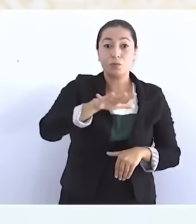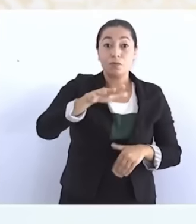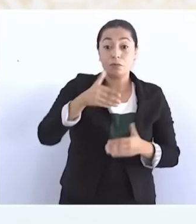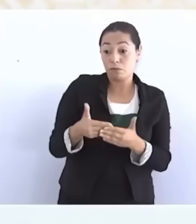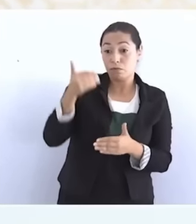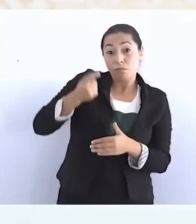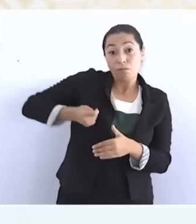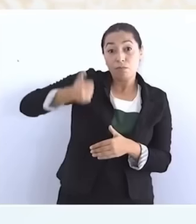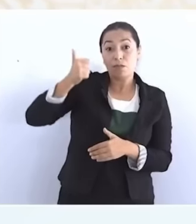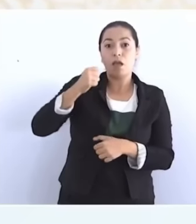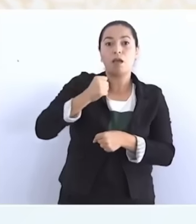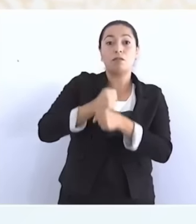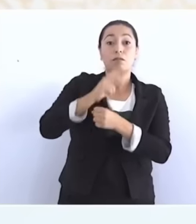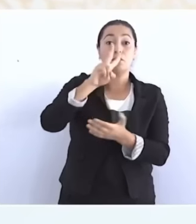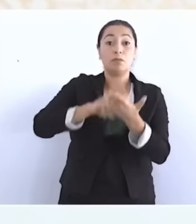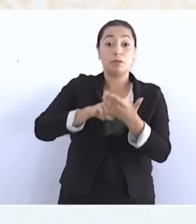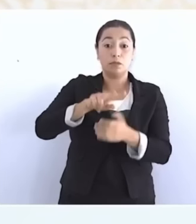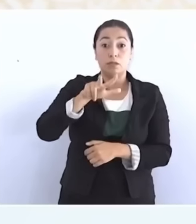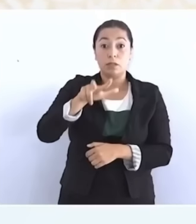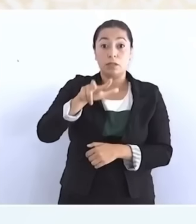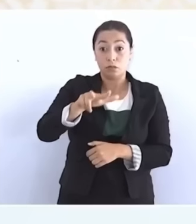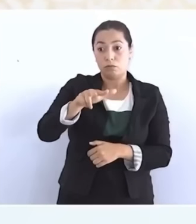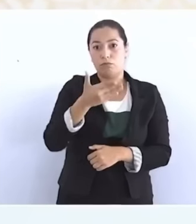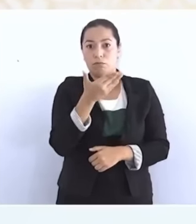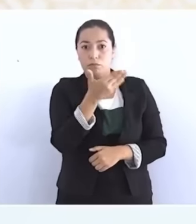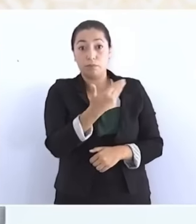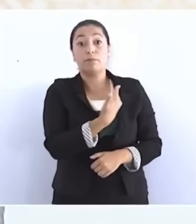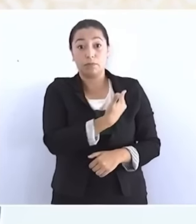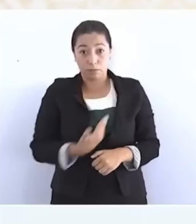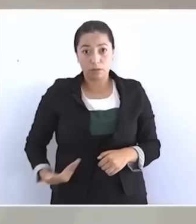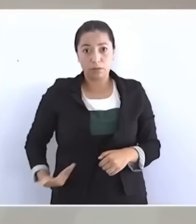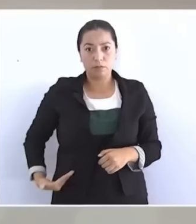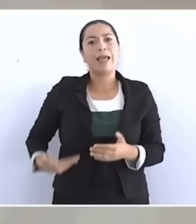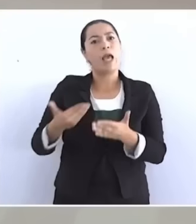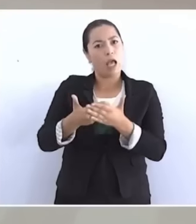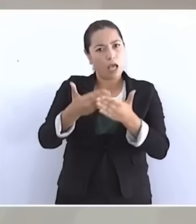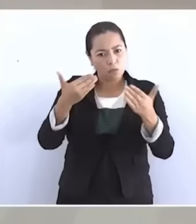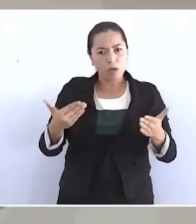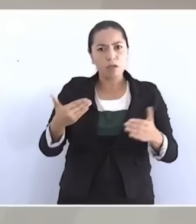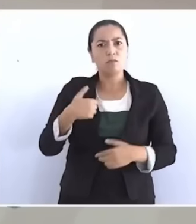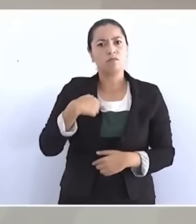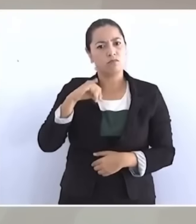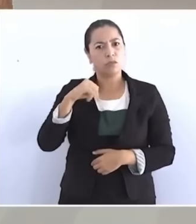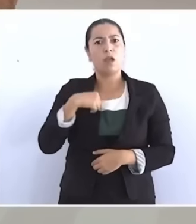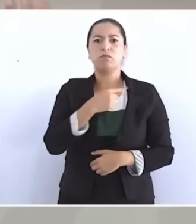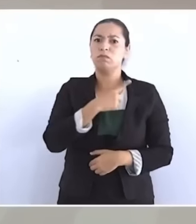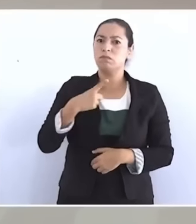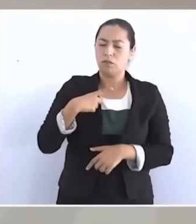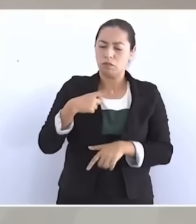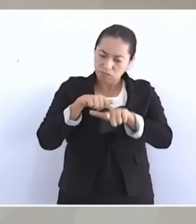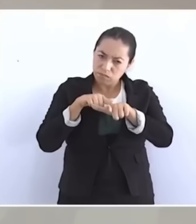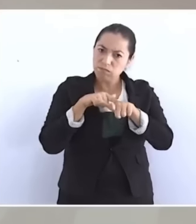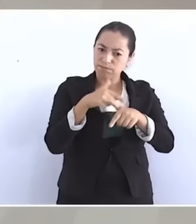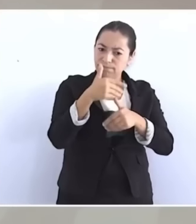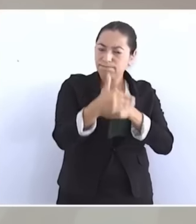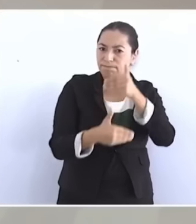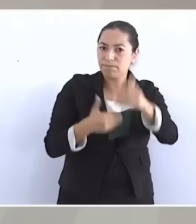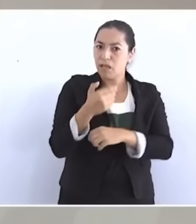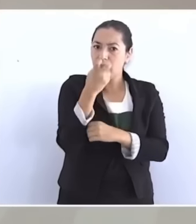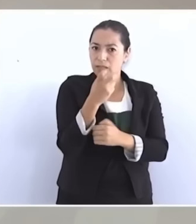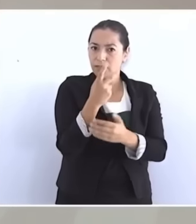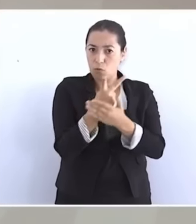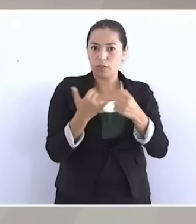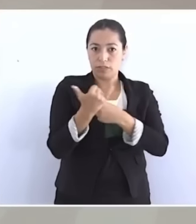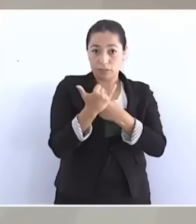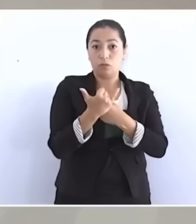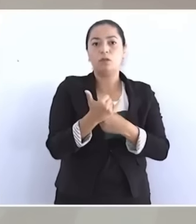el presidente. Y tenemos que darle continuidad a este proyecto, a lo que llamamos la cuarta transformación de la